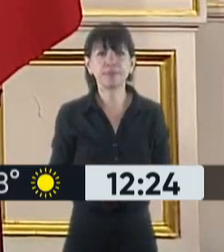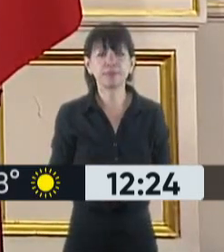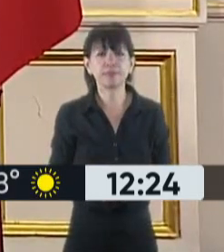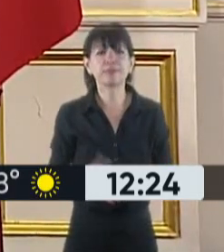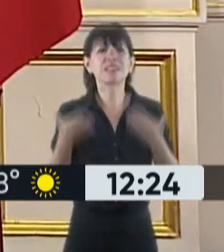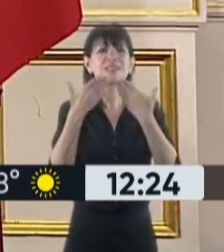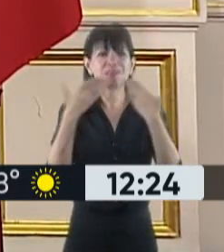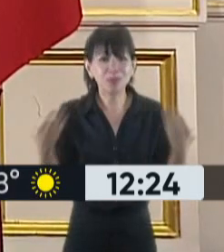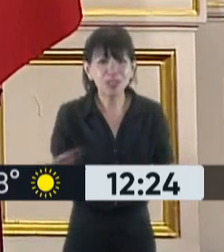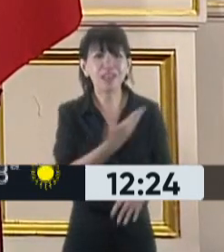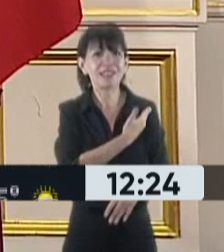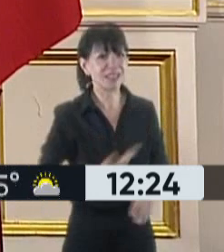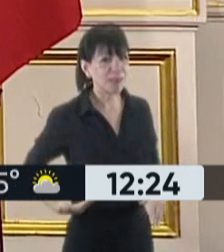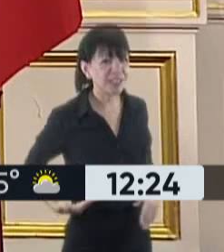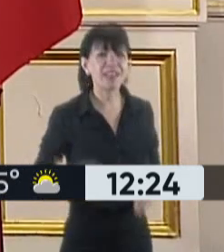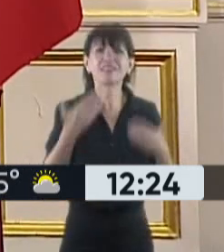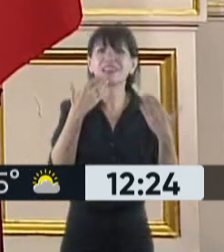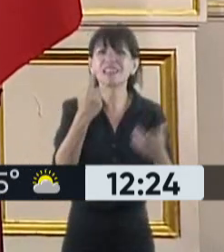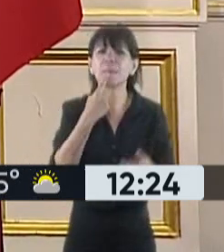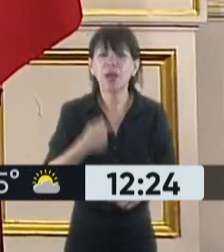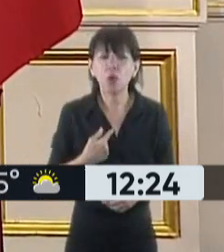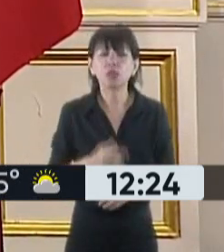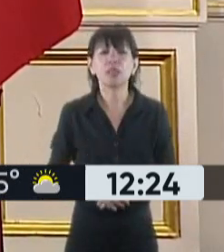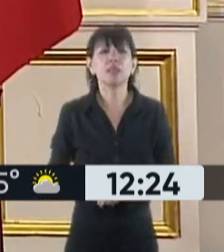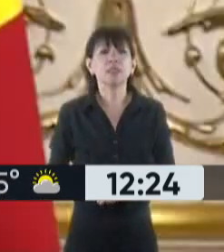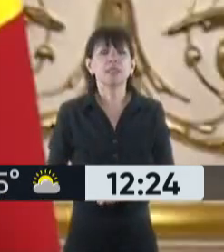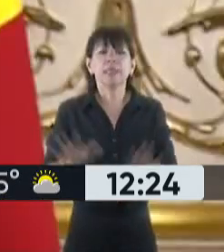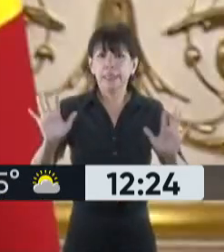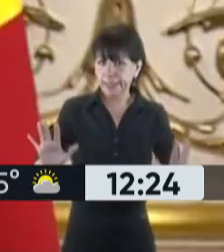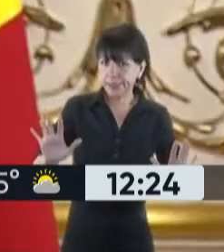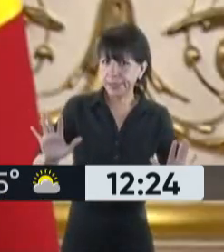Muchas gracias, presidente. Bueno, gracias por la pregunta. A ver,